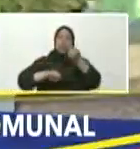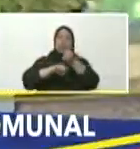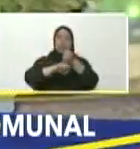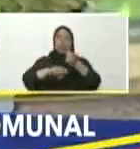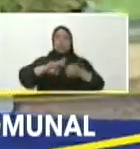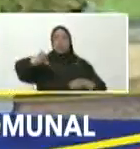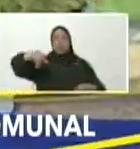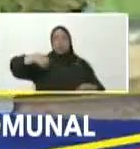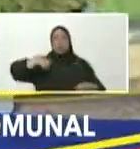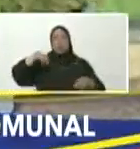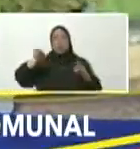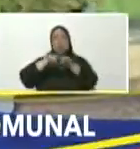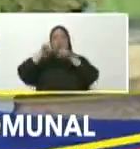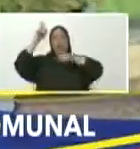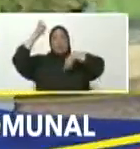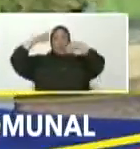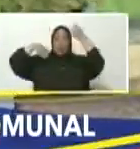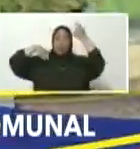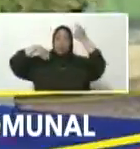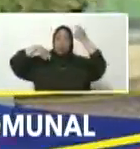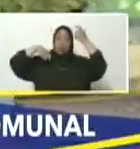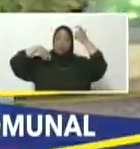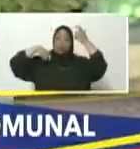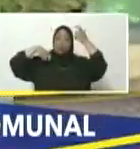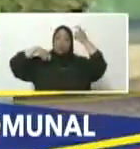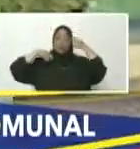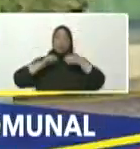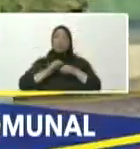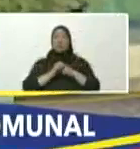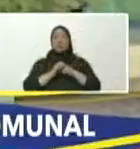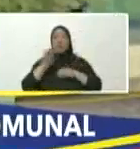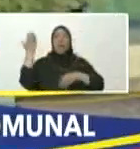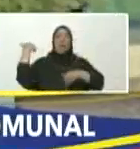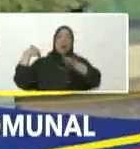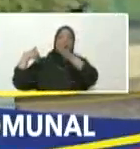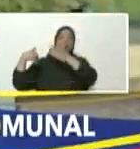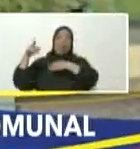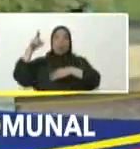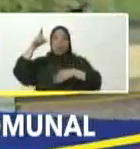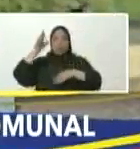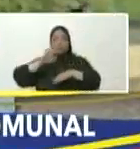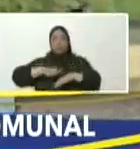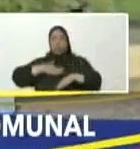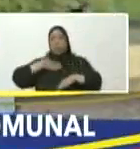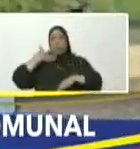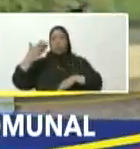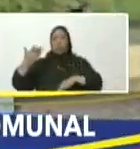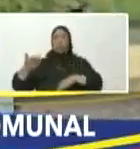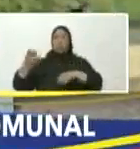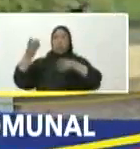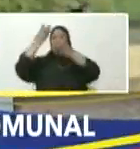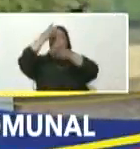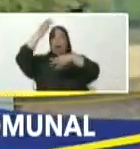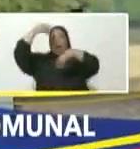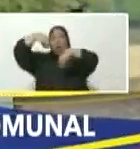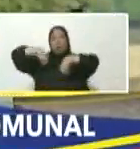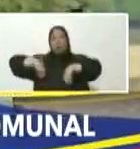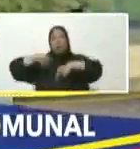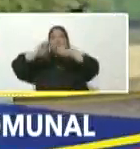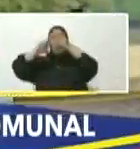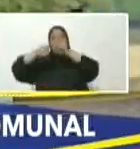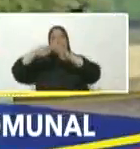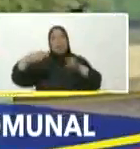como lo hizo el comandante chávez en su tiempo para garantizar los acuerdos de paz que luego se